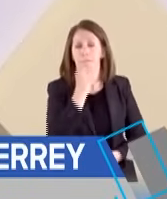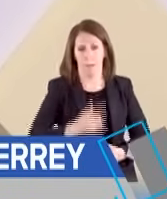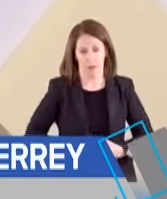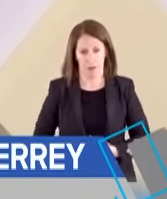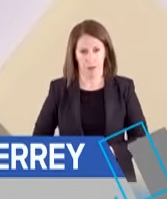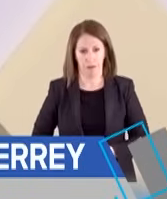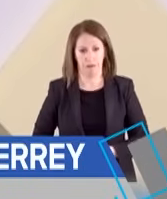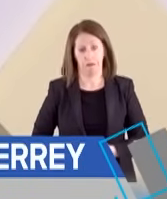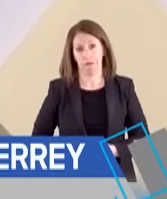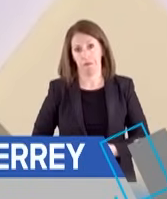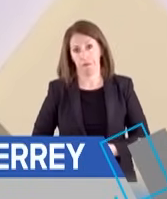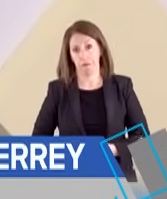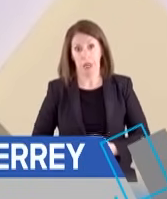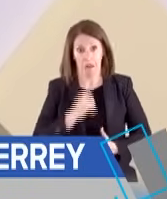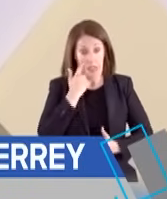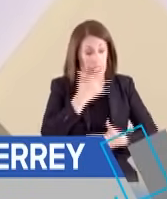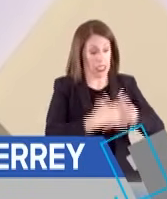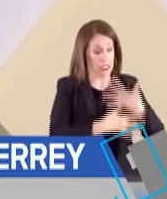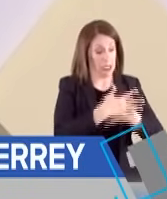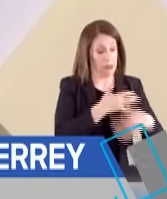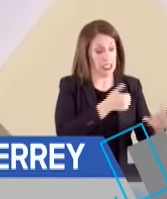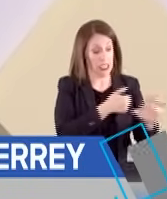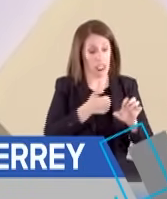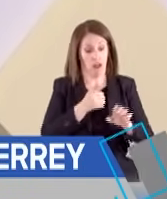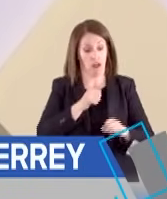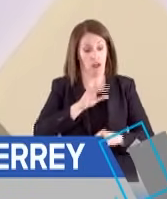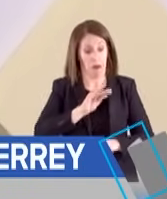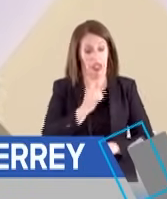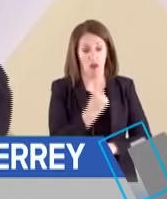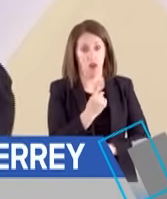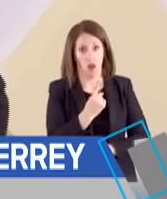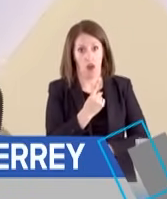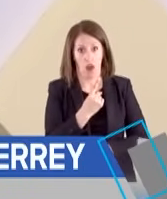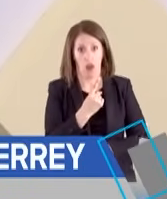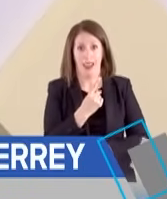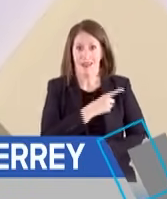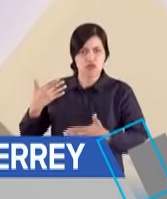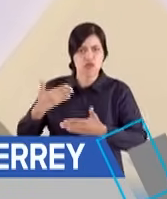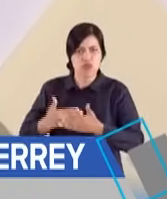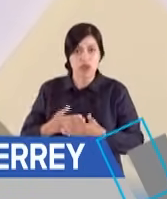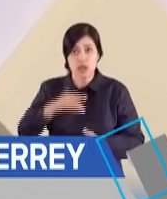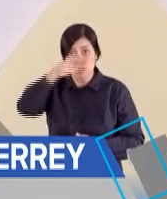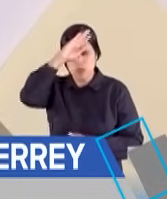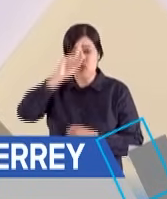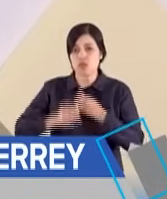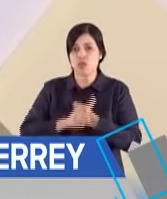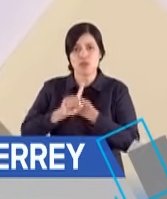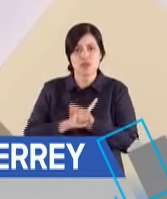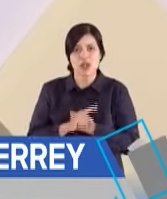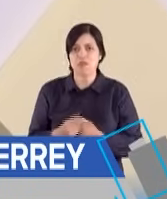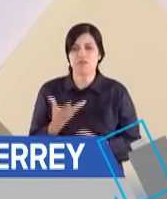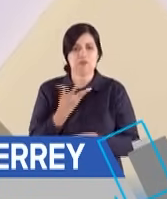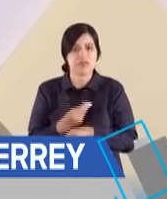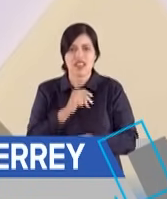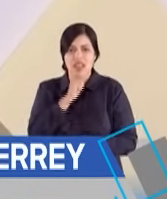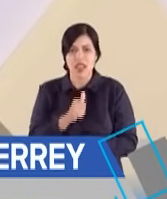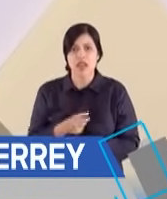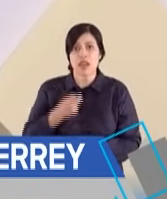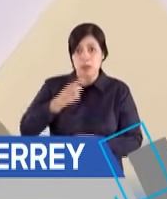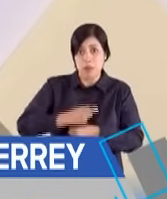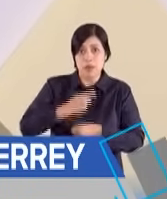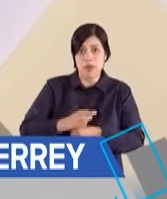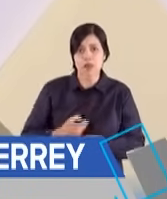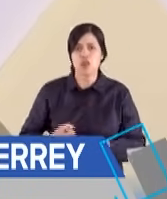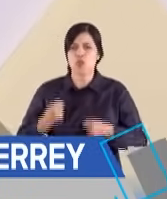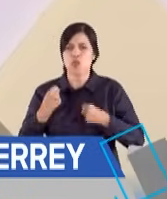contratar entre 400 y 500 elementos de tránsito para con ello hacer una distribución adecuada en calles y avenidas que ayuden a depurar el caos